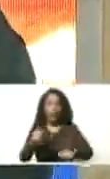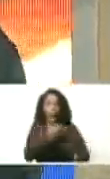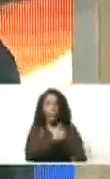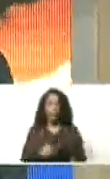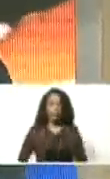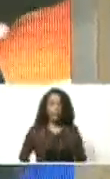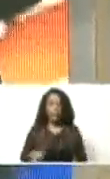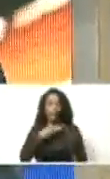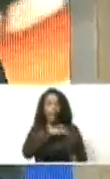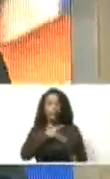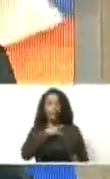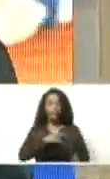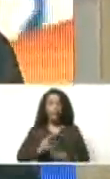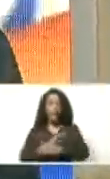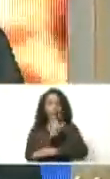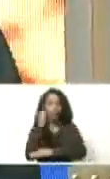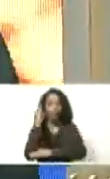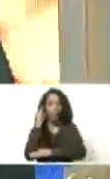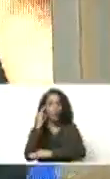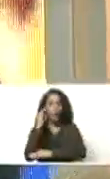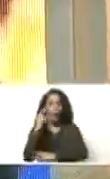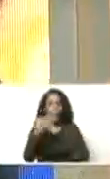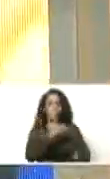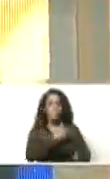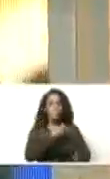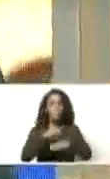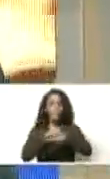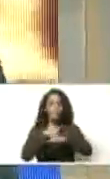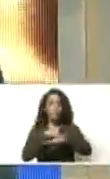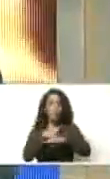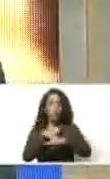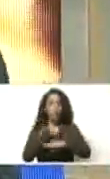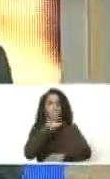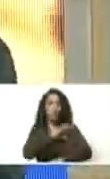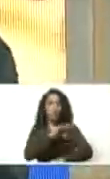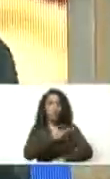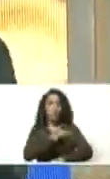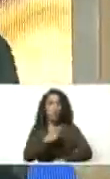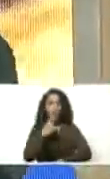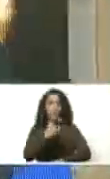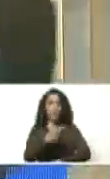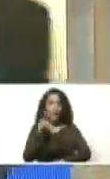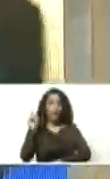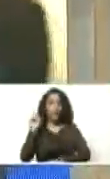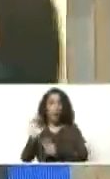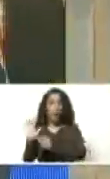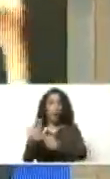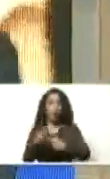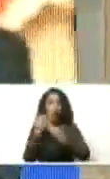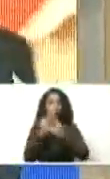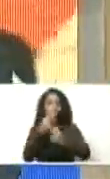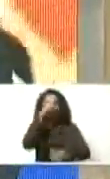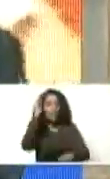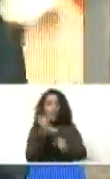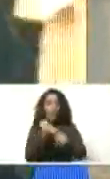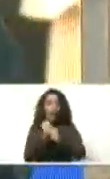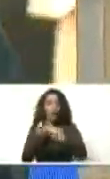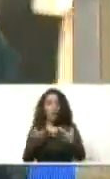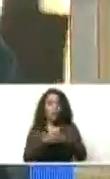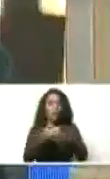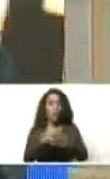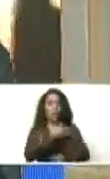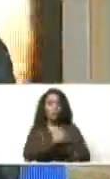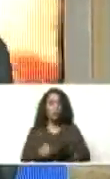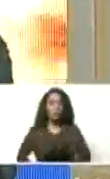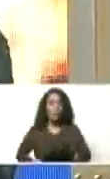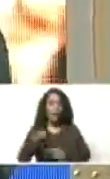presidente de la Misión Árbol, el ministro del Ecosocialismo. Es decir, este es un ejemplo de cómo se trabaja en equipo, presidente. Y